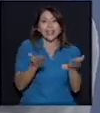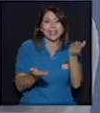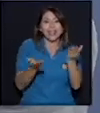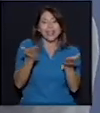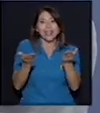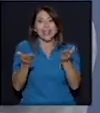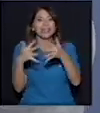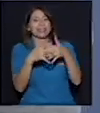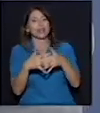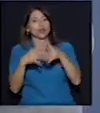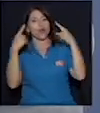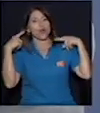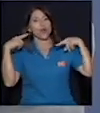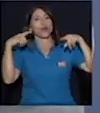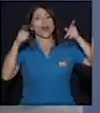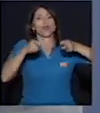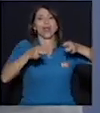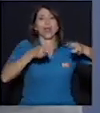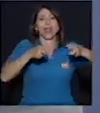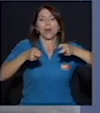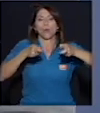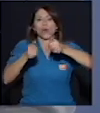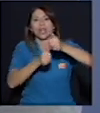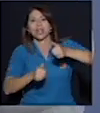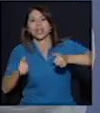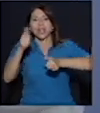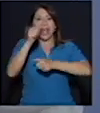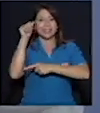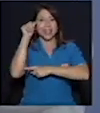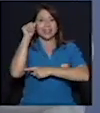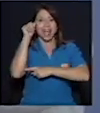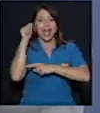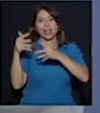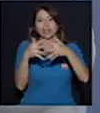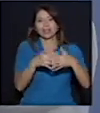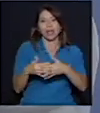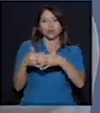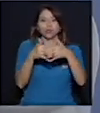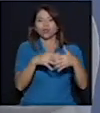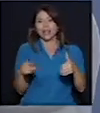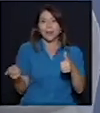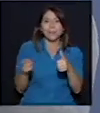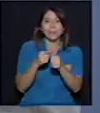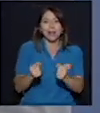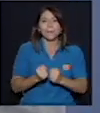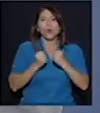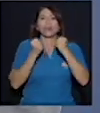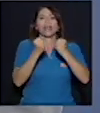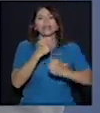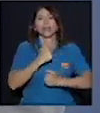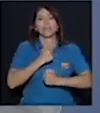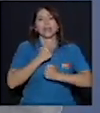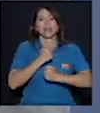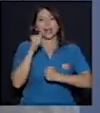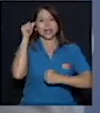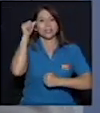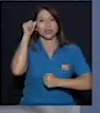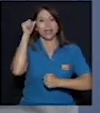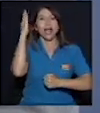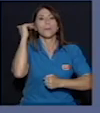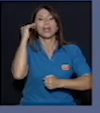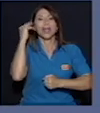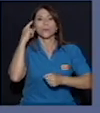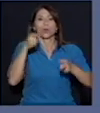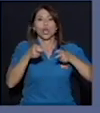hegemonía asiática. Los Estados Unidos es la primera potencia militar asiática porque controla los